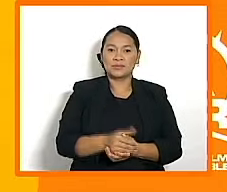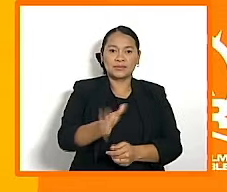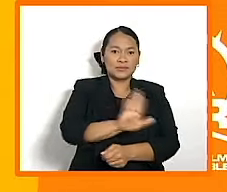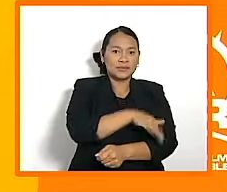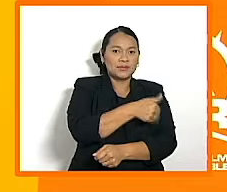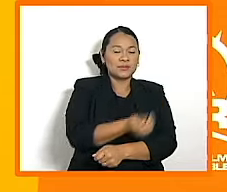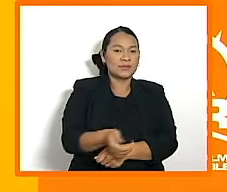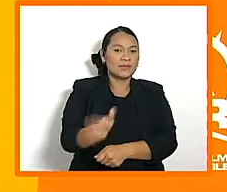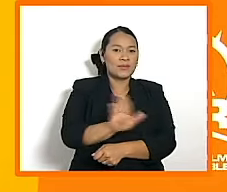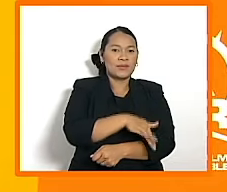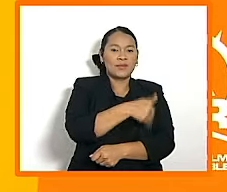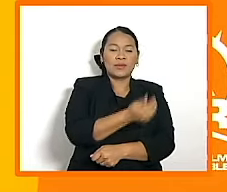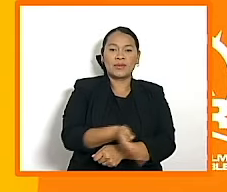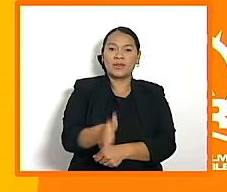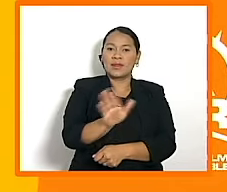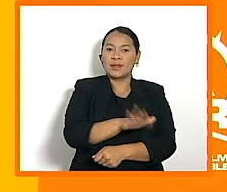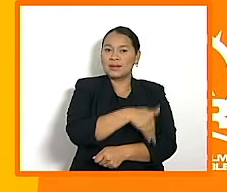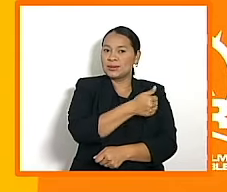verlo